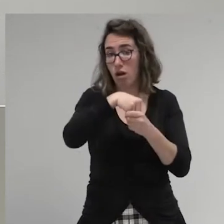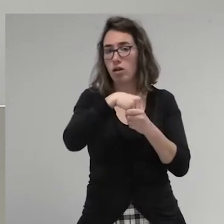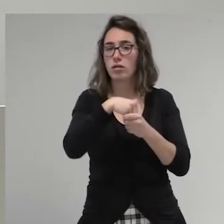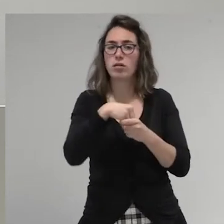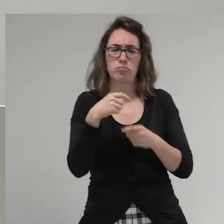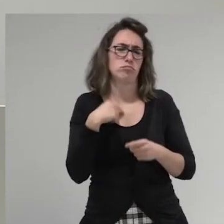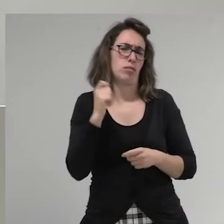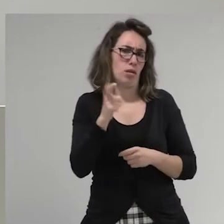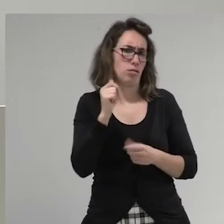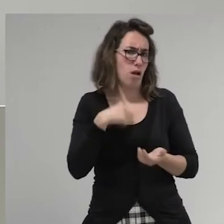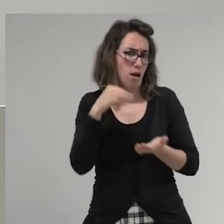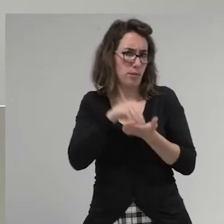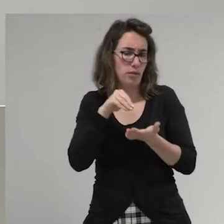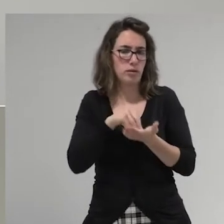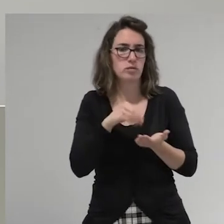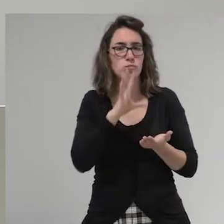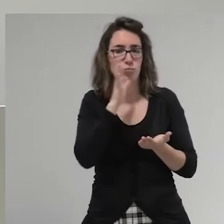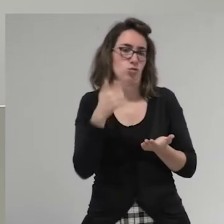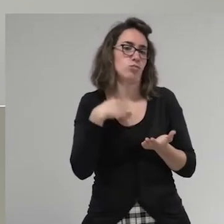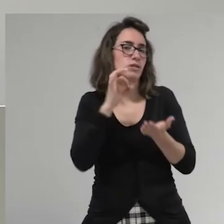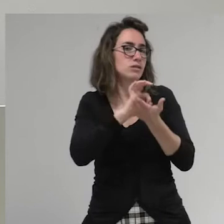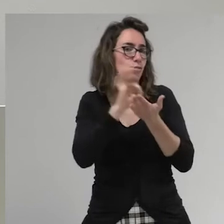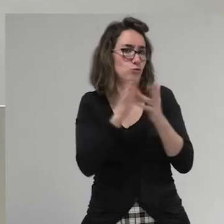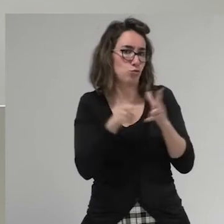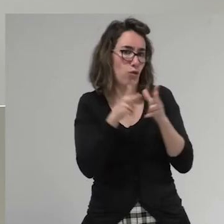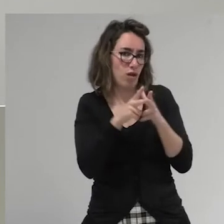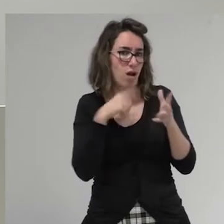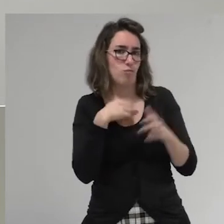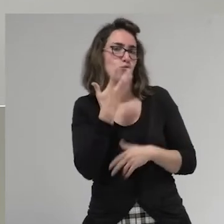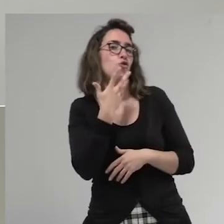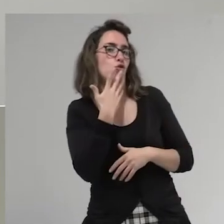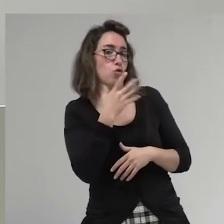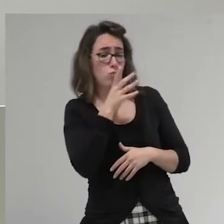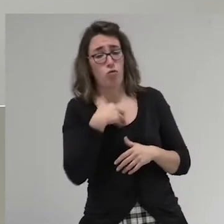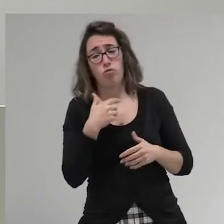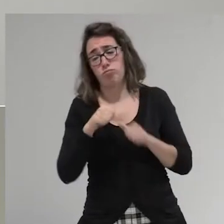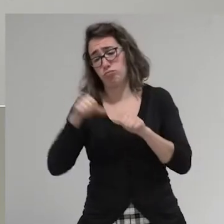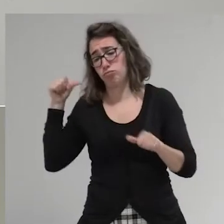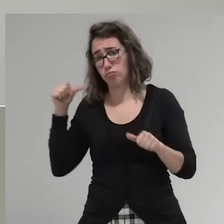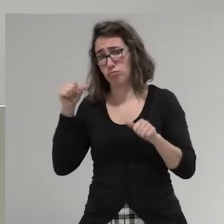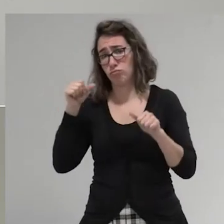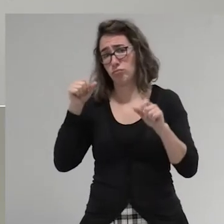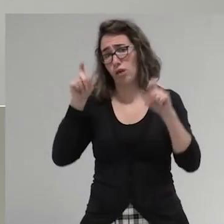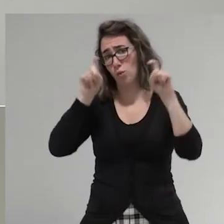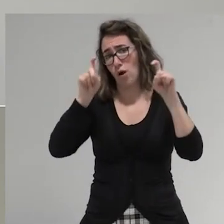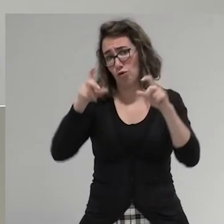veces me ha tocado, porque he trabajado muy cerca de servicios sociales, o sea, he trabajado de educadora social muchos años,